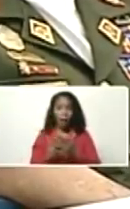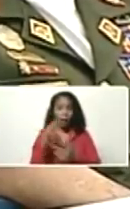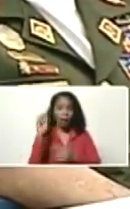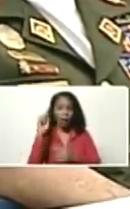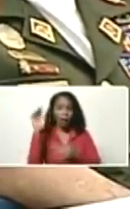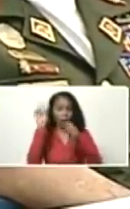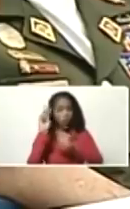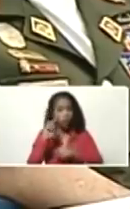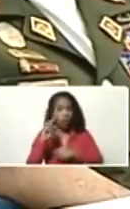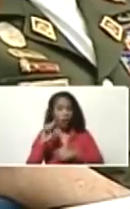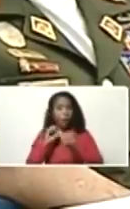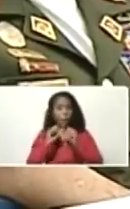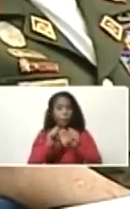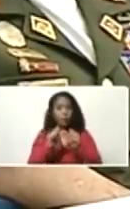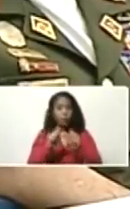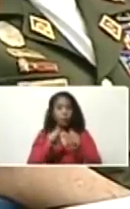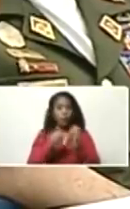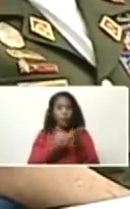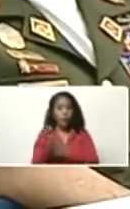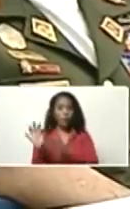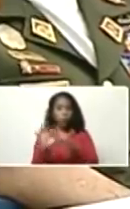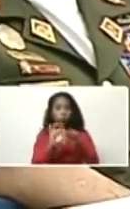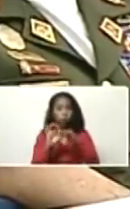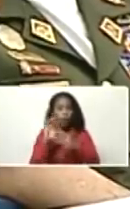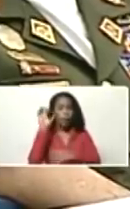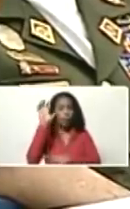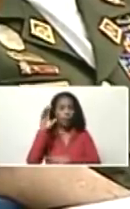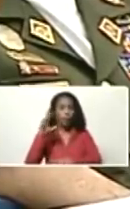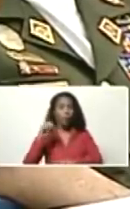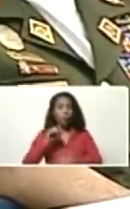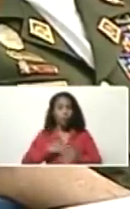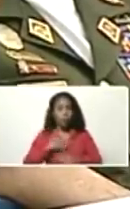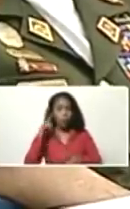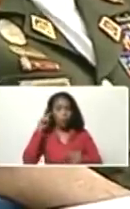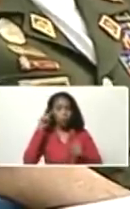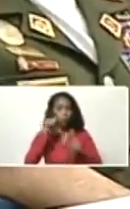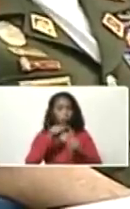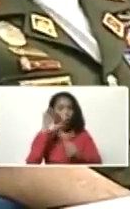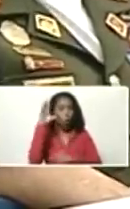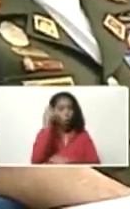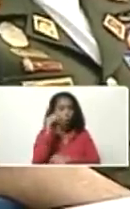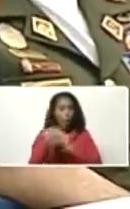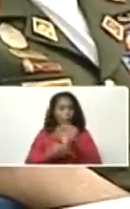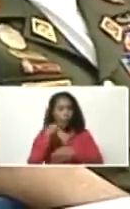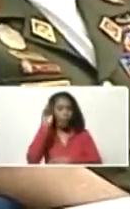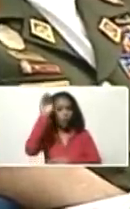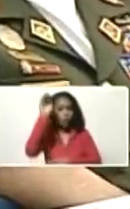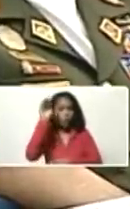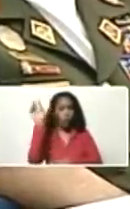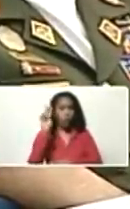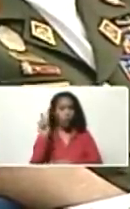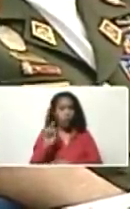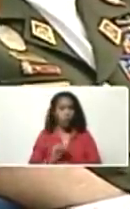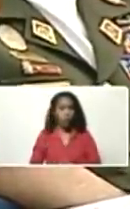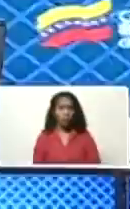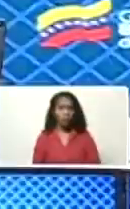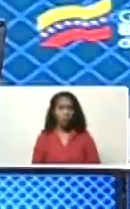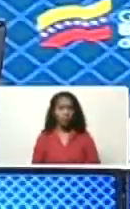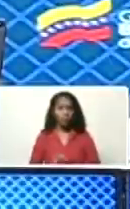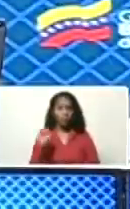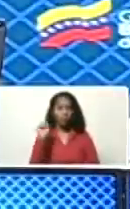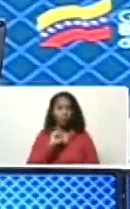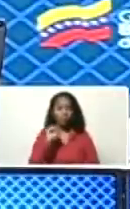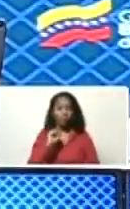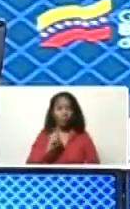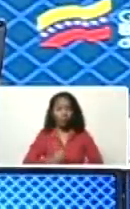mantener unida a la patria y con lealtad y unidad podremos lograr los objetivos que se proponga Venezuela. Así es. Está inspirado